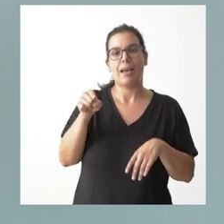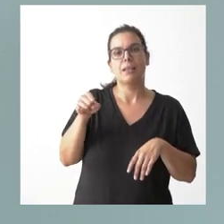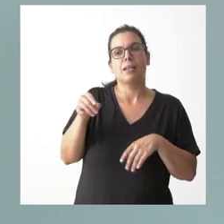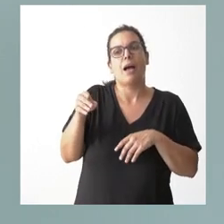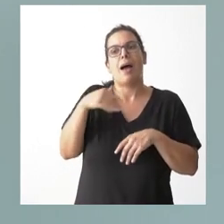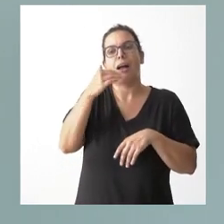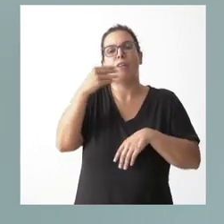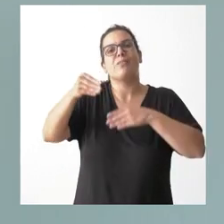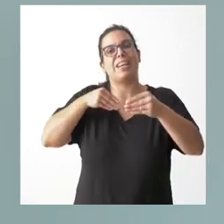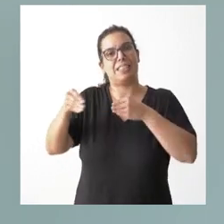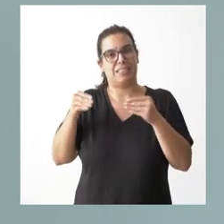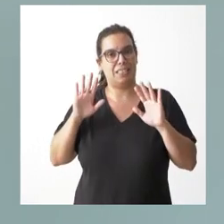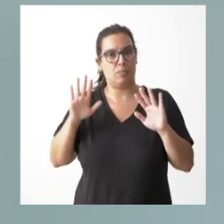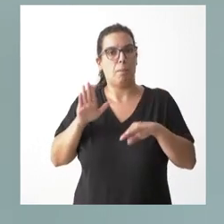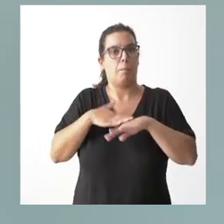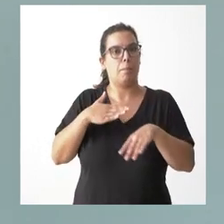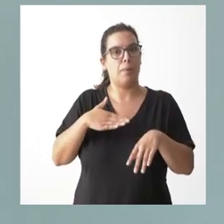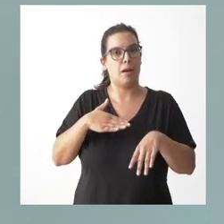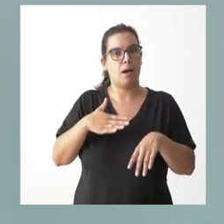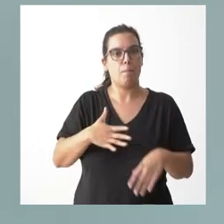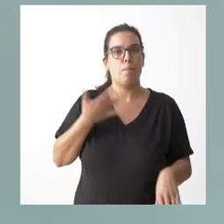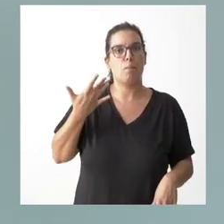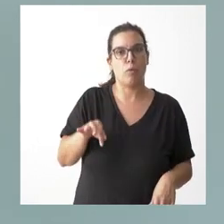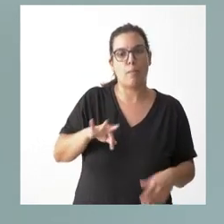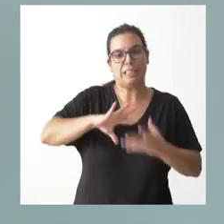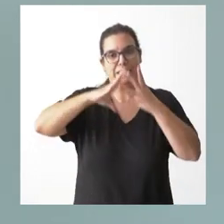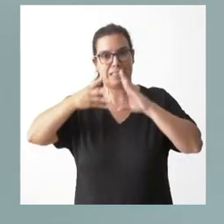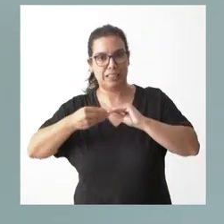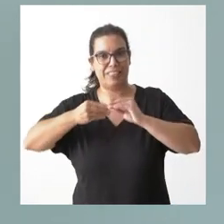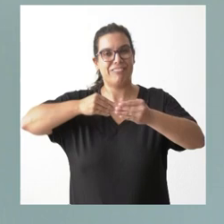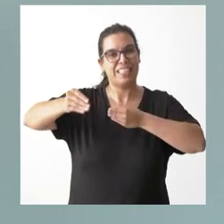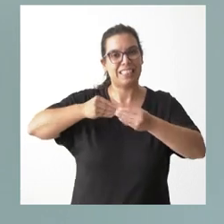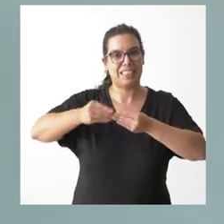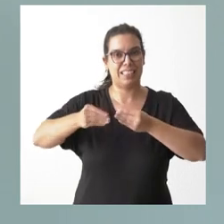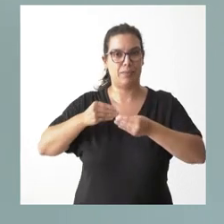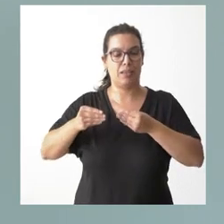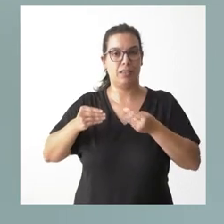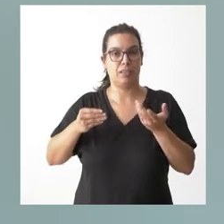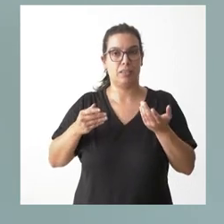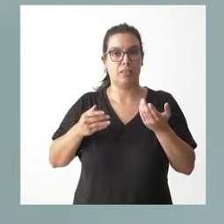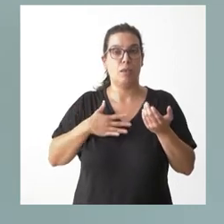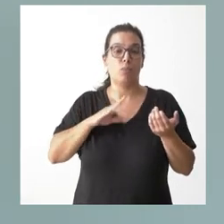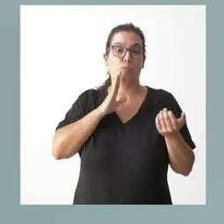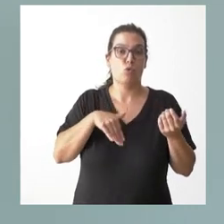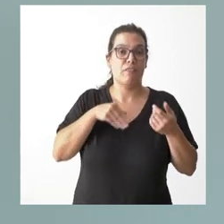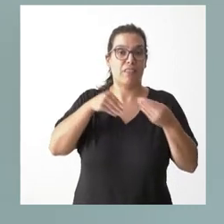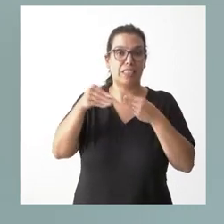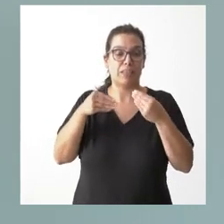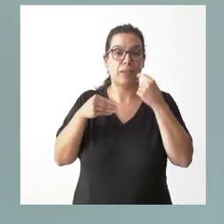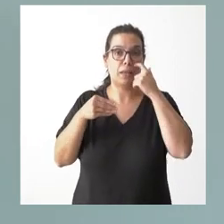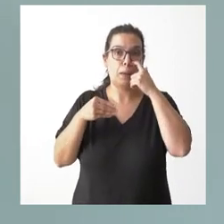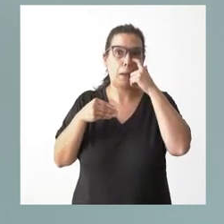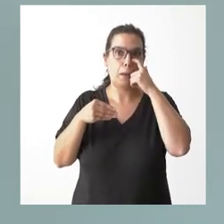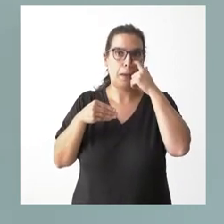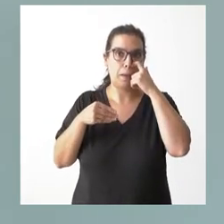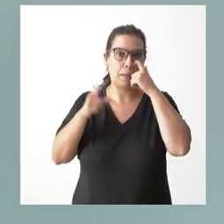que tengamos una capacidad de flexibilidad, que quizá hubiera sido bueno que esa flexibilidad se hubiera llevado a cabo para